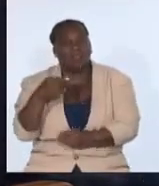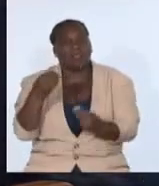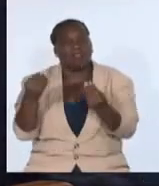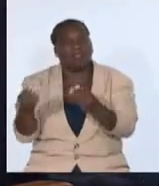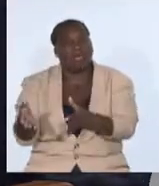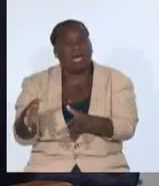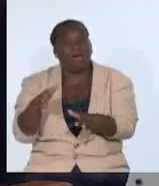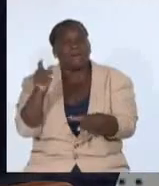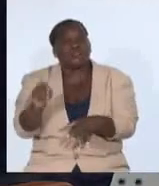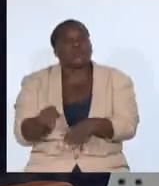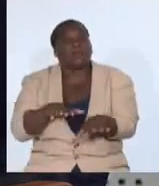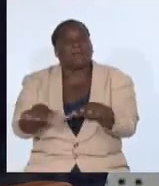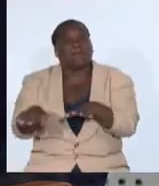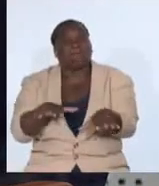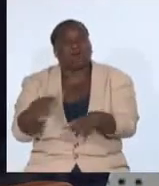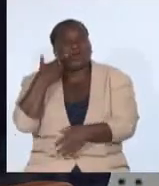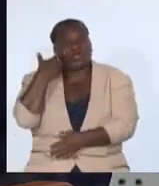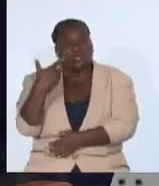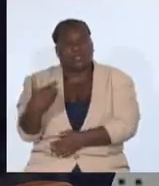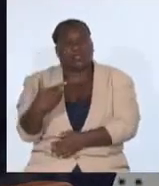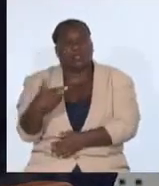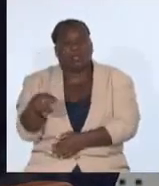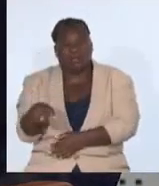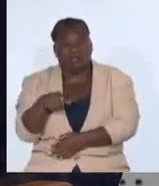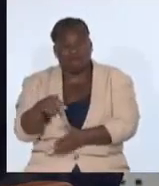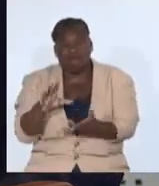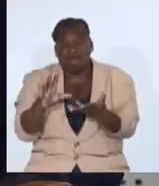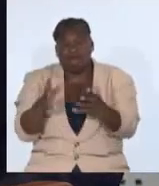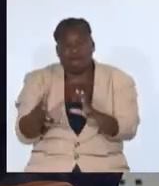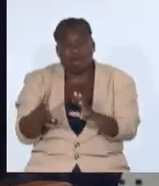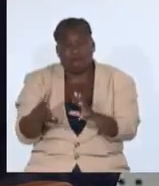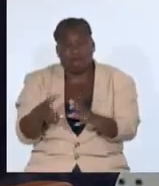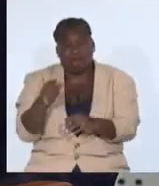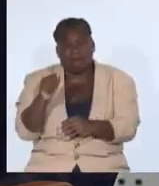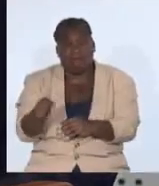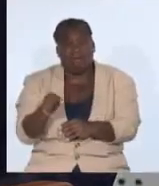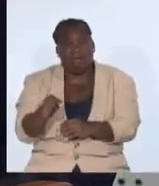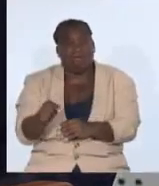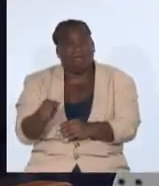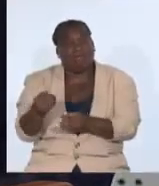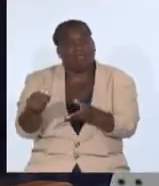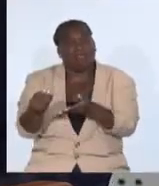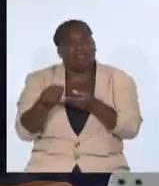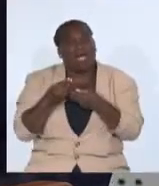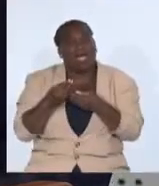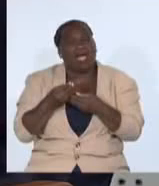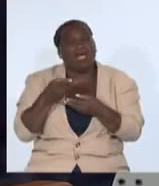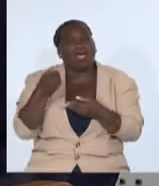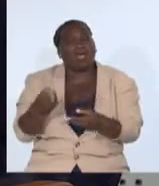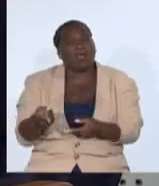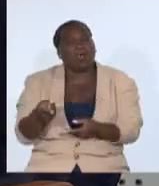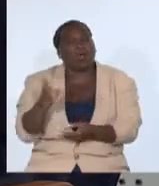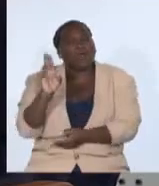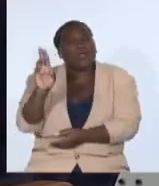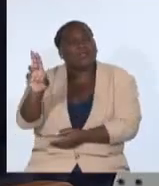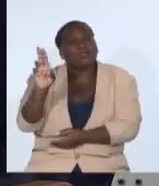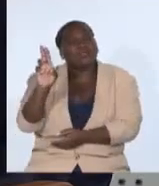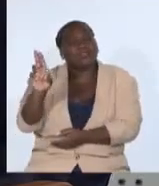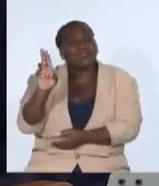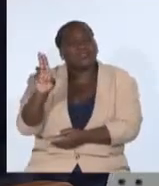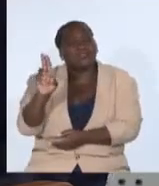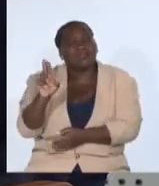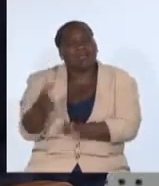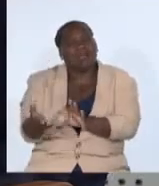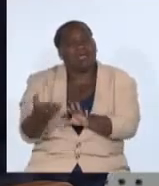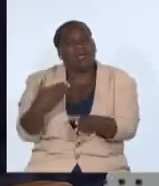considerable esta tendencia plantea una premisa Para nuestras naciones las urgencia de rescatar